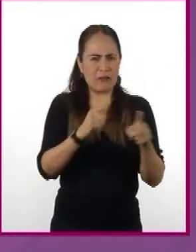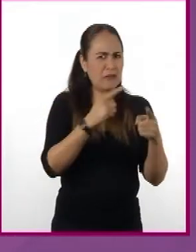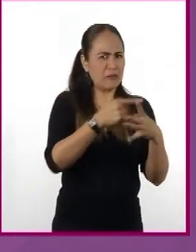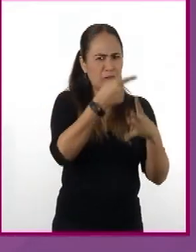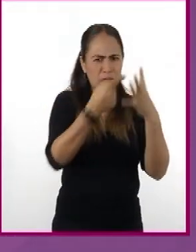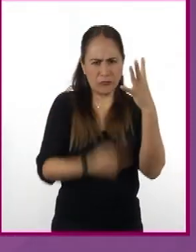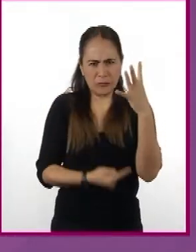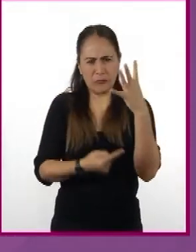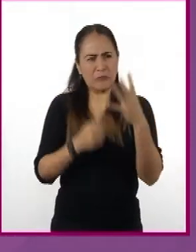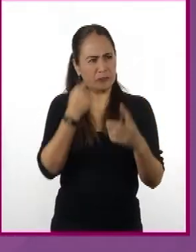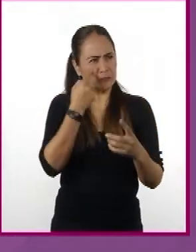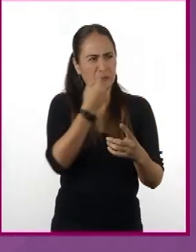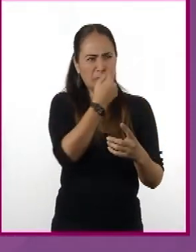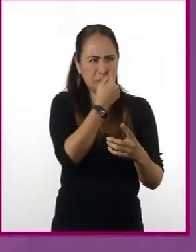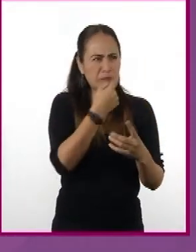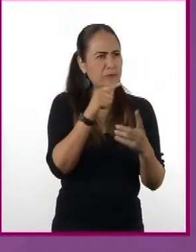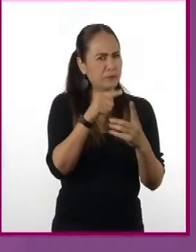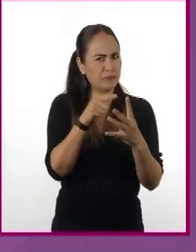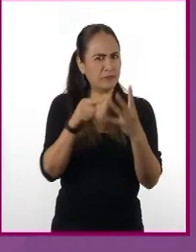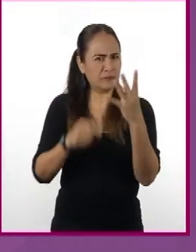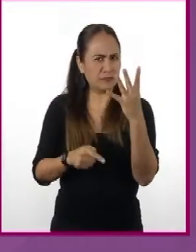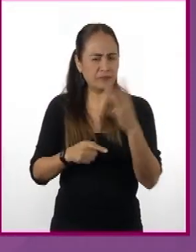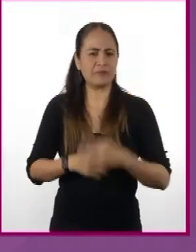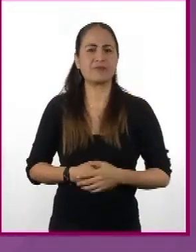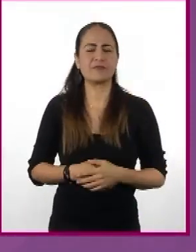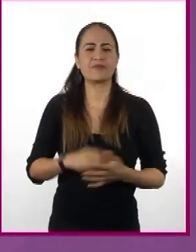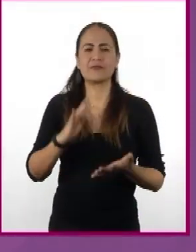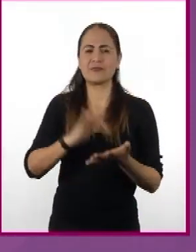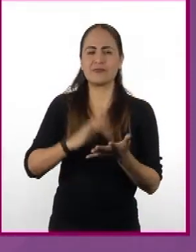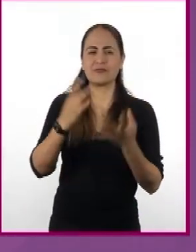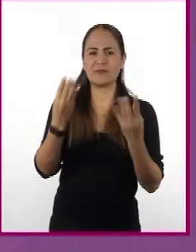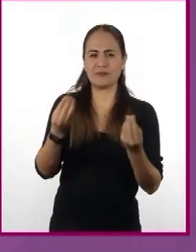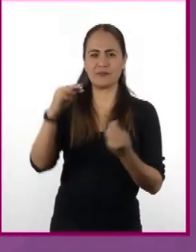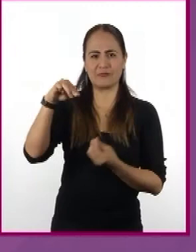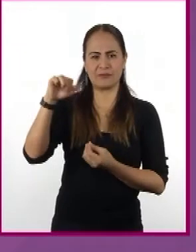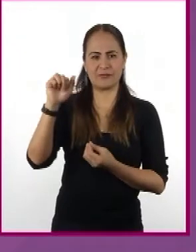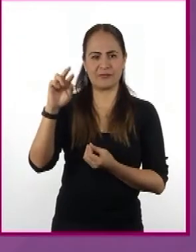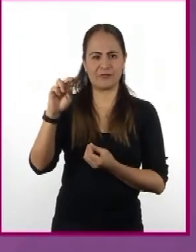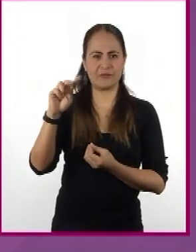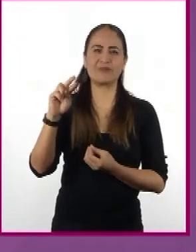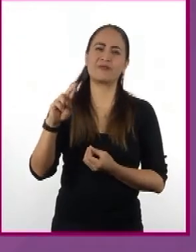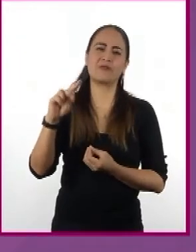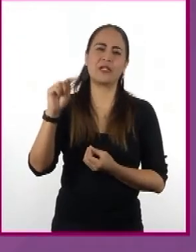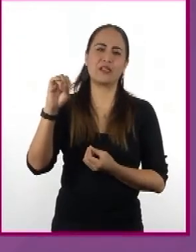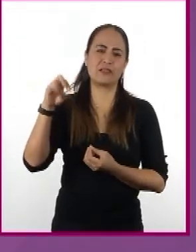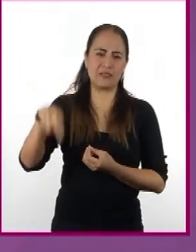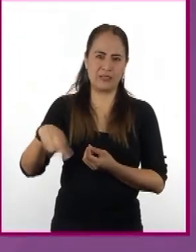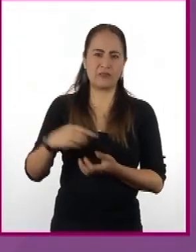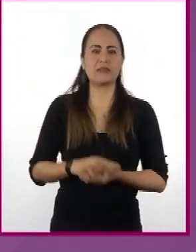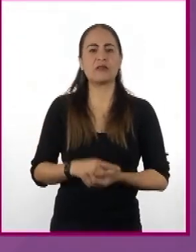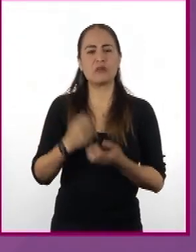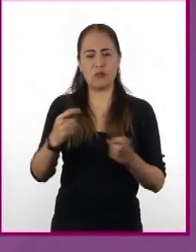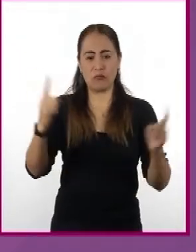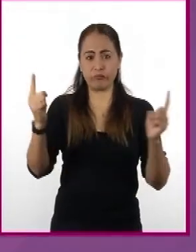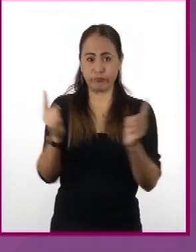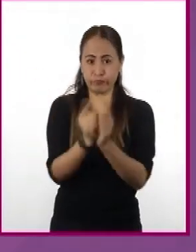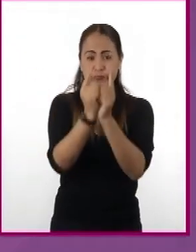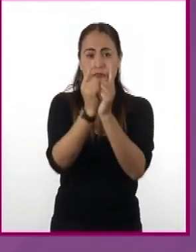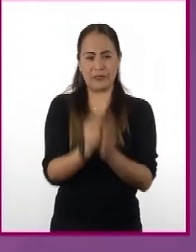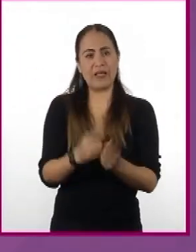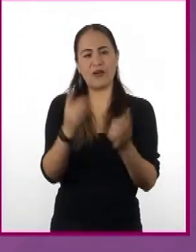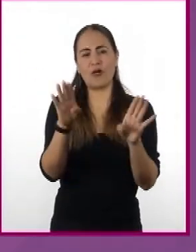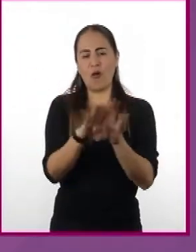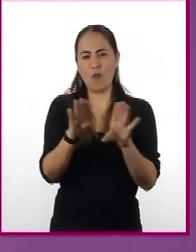desde diferentes perspectivas. Muchas gracias, Martín Tonalmeyotl, por dar belleza a nuestro encuentro a través de